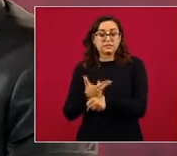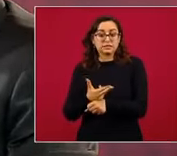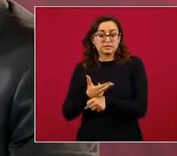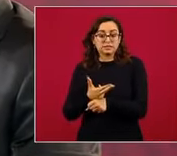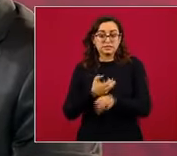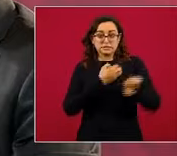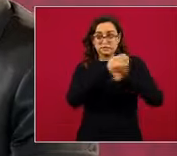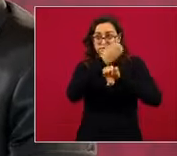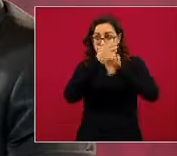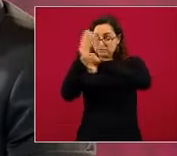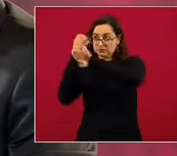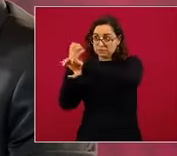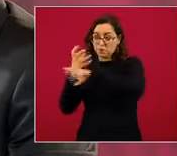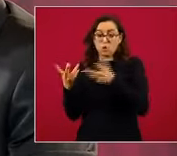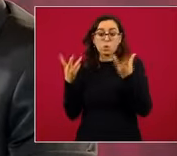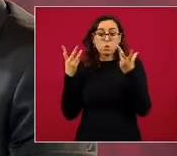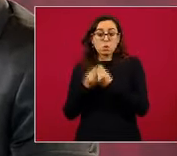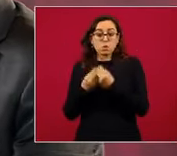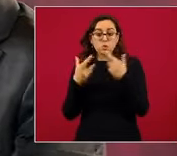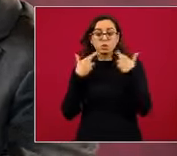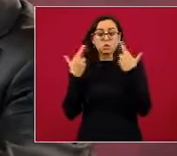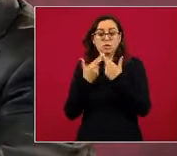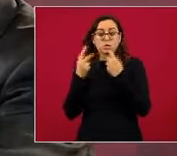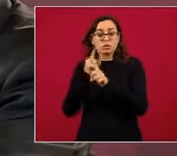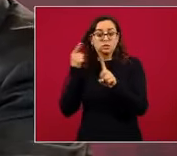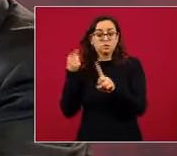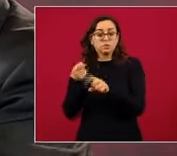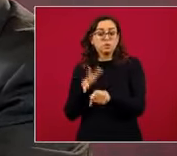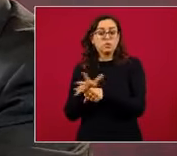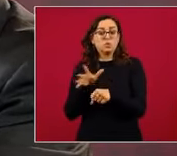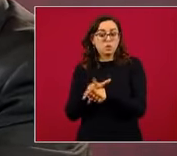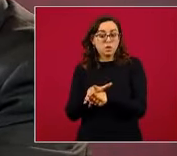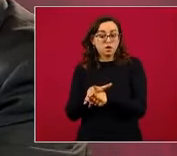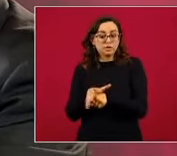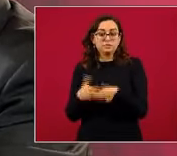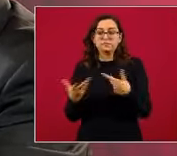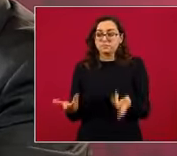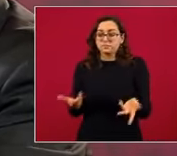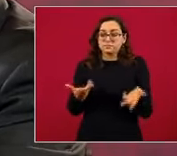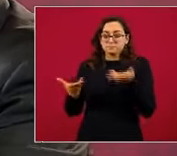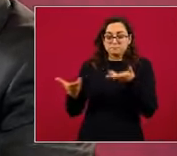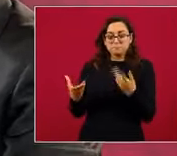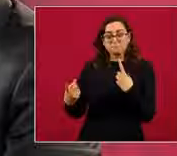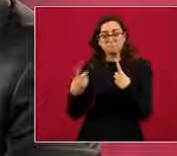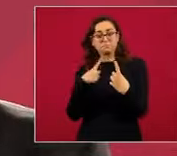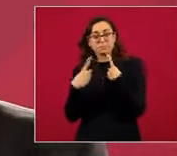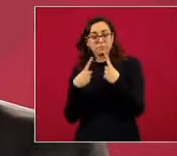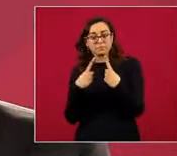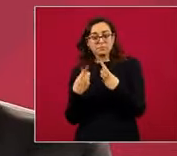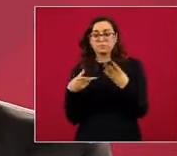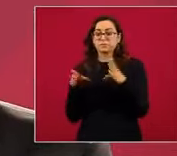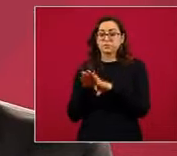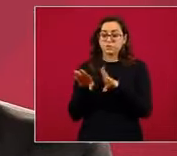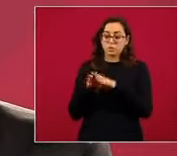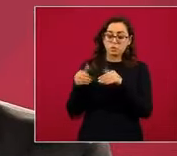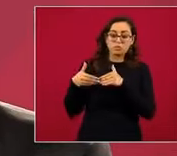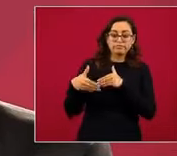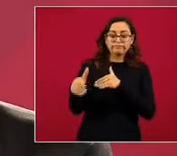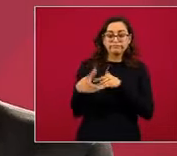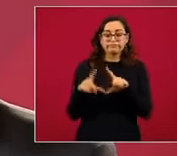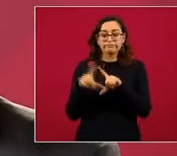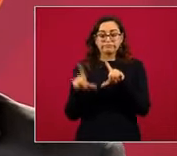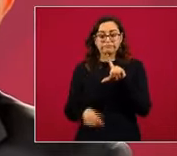de salud. El propósito de la sesión es conversar con ellas y ellos sobre la política nacional de